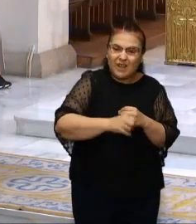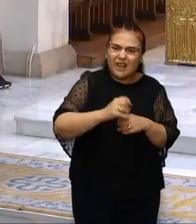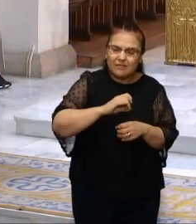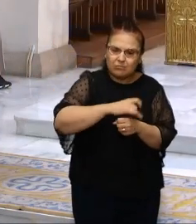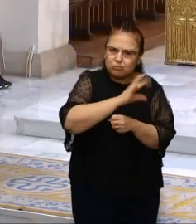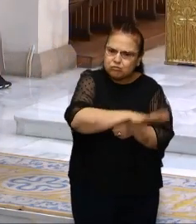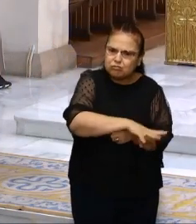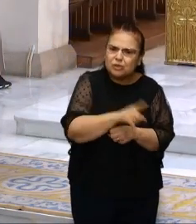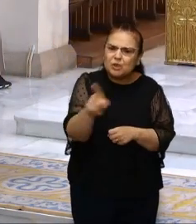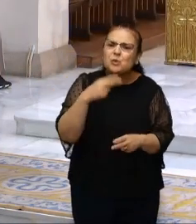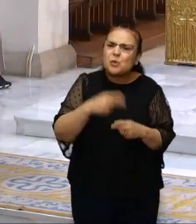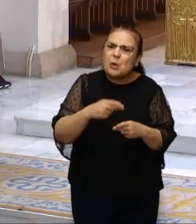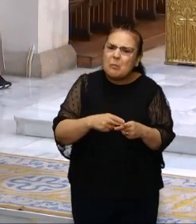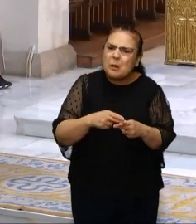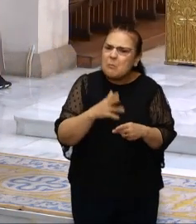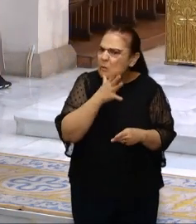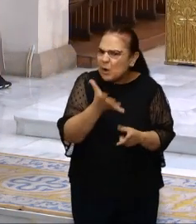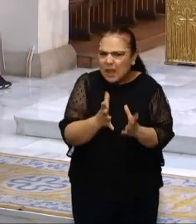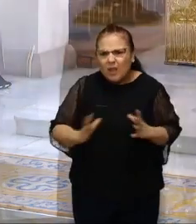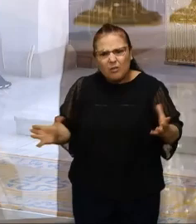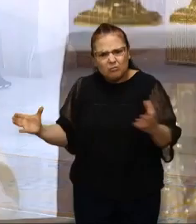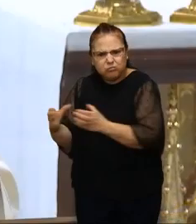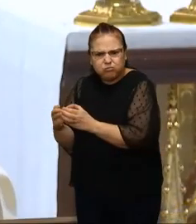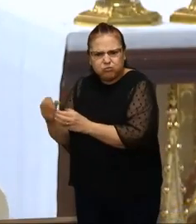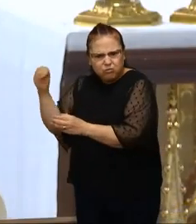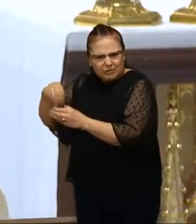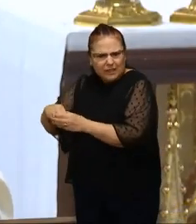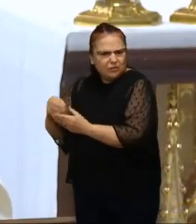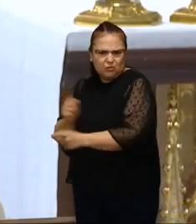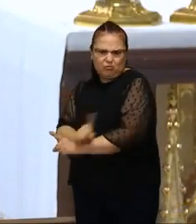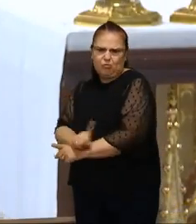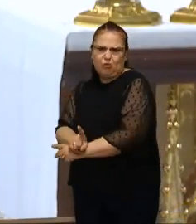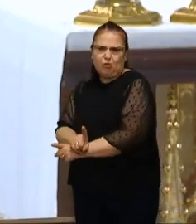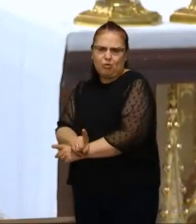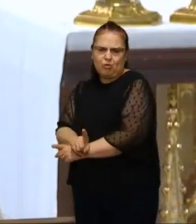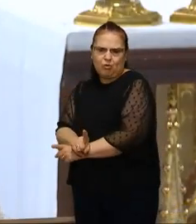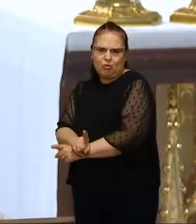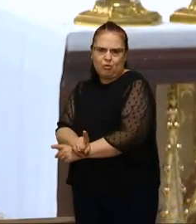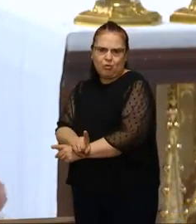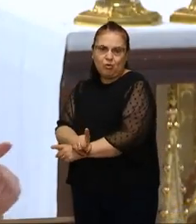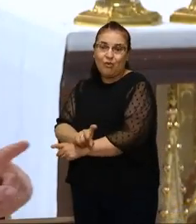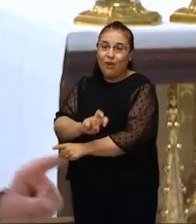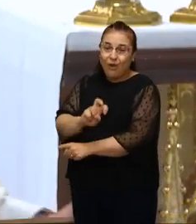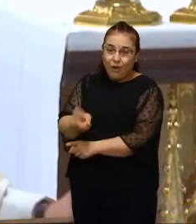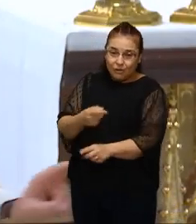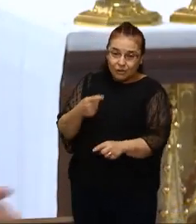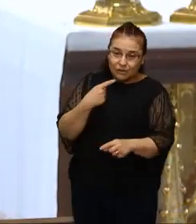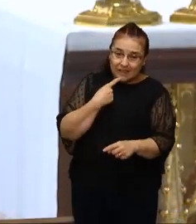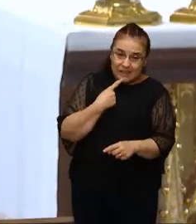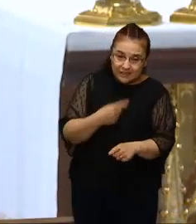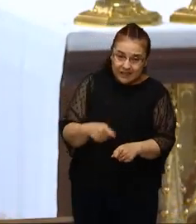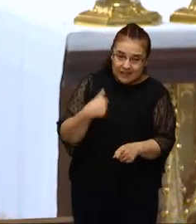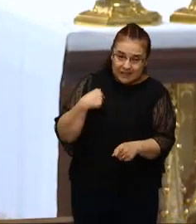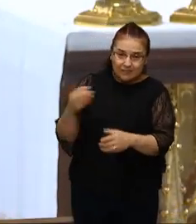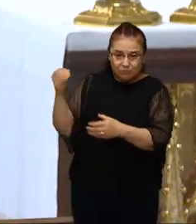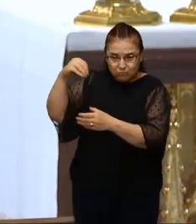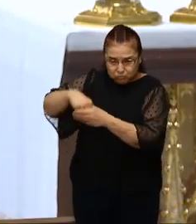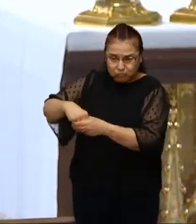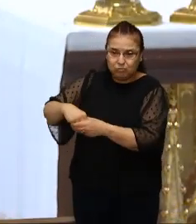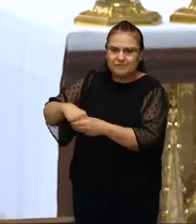porque no anda con nosotros. Otras veces lo habíamos traducido: porque no es de los